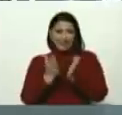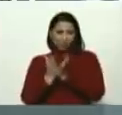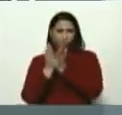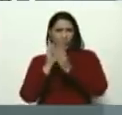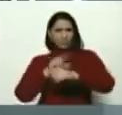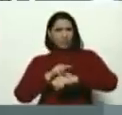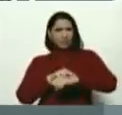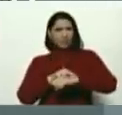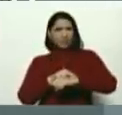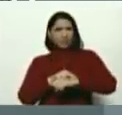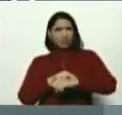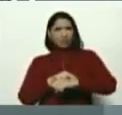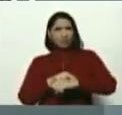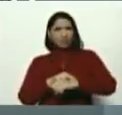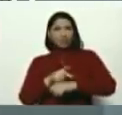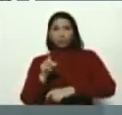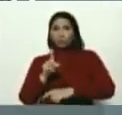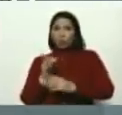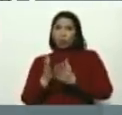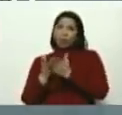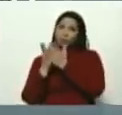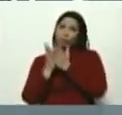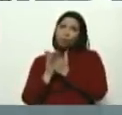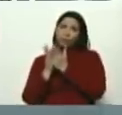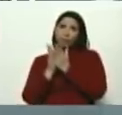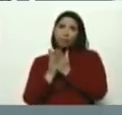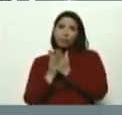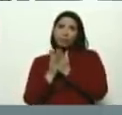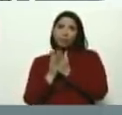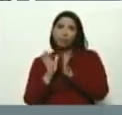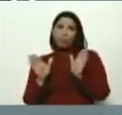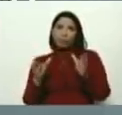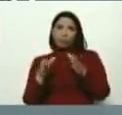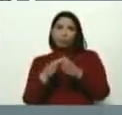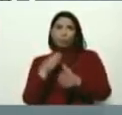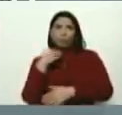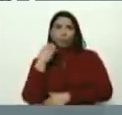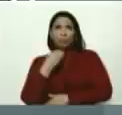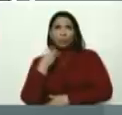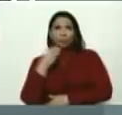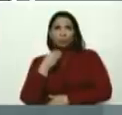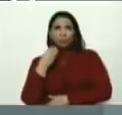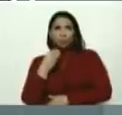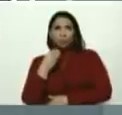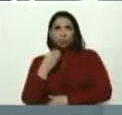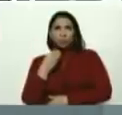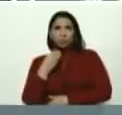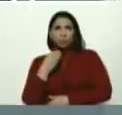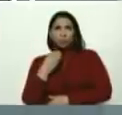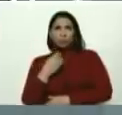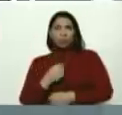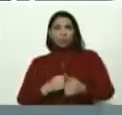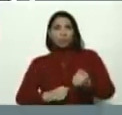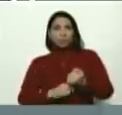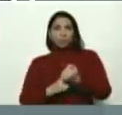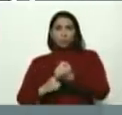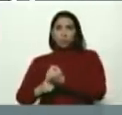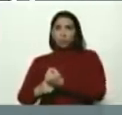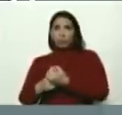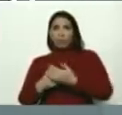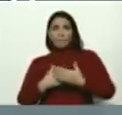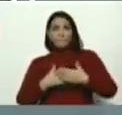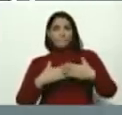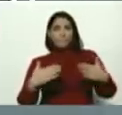medicina? No, es una estudiante, es un grupo de la juventud que está prestando apoyo voluntario en